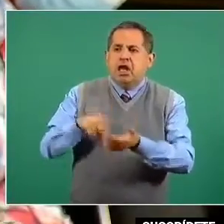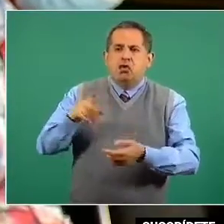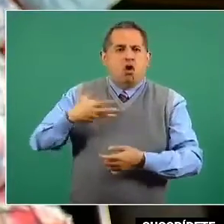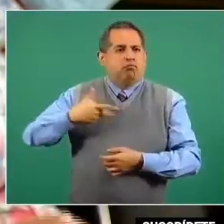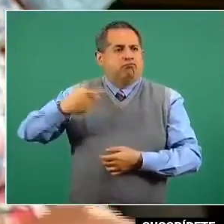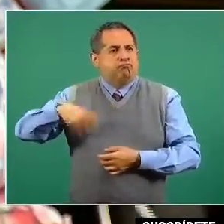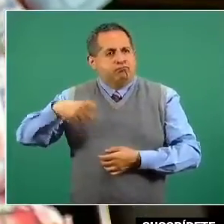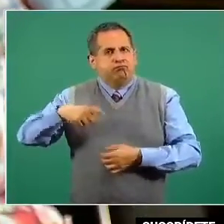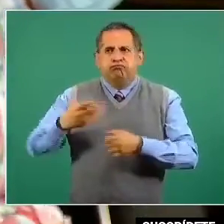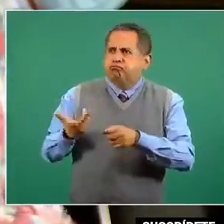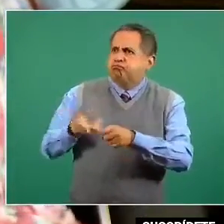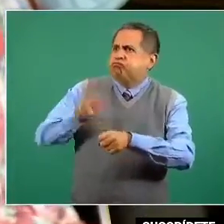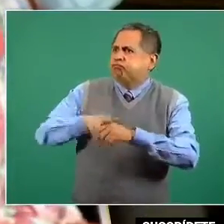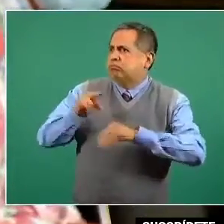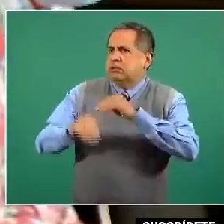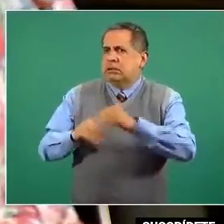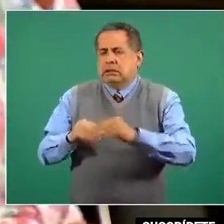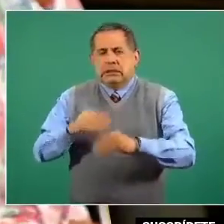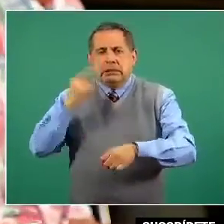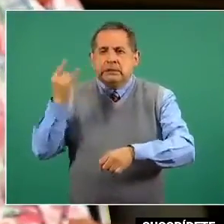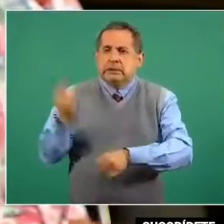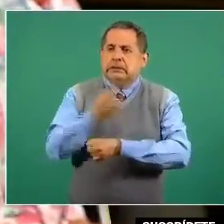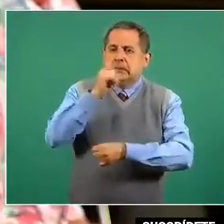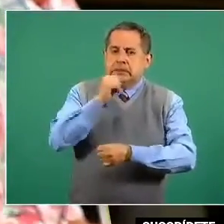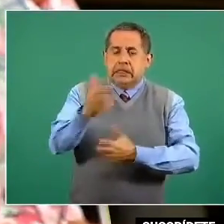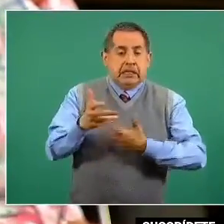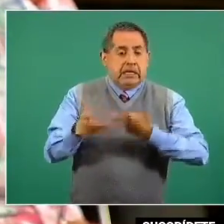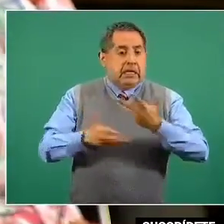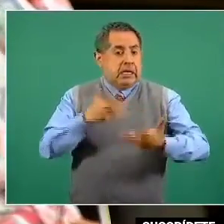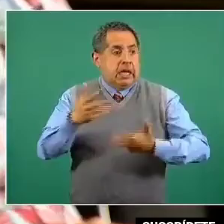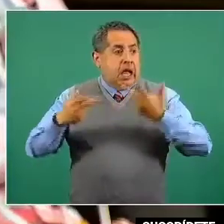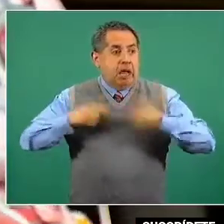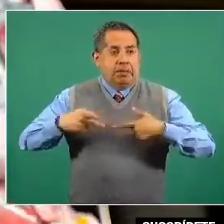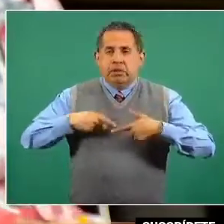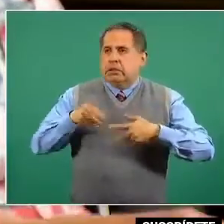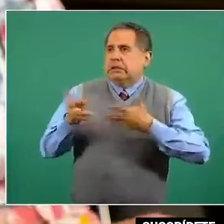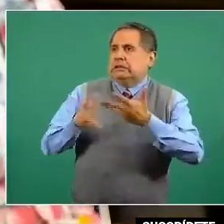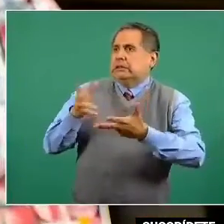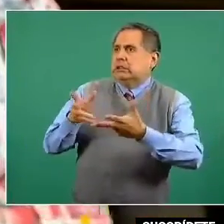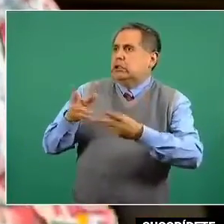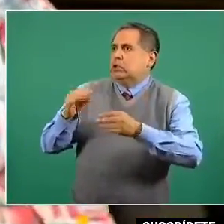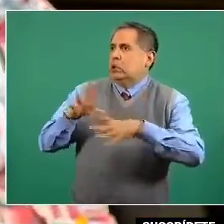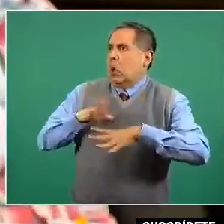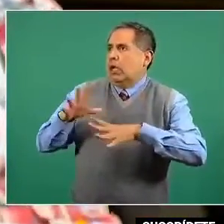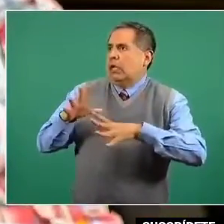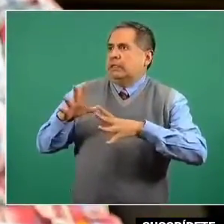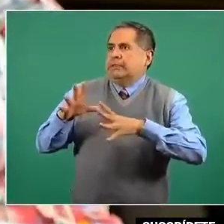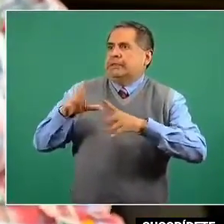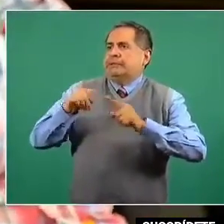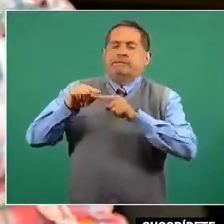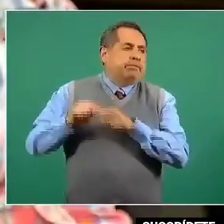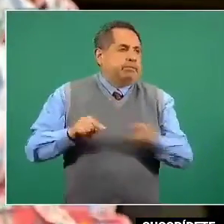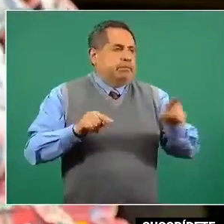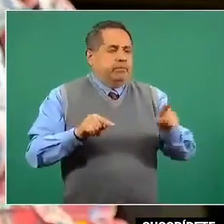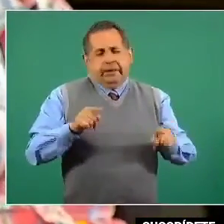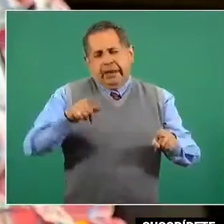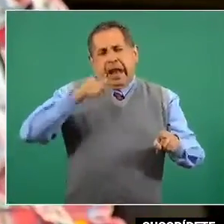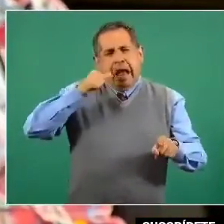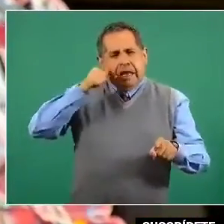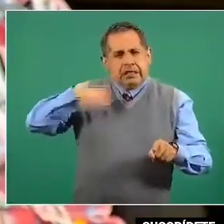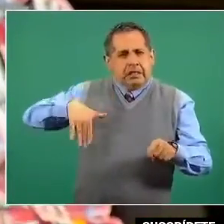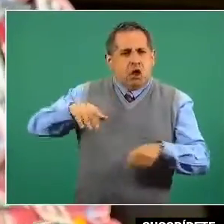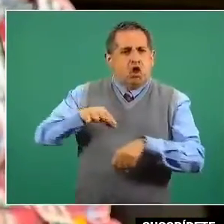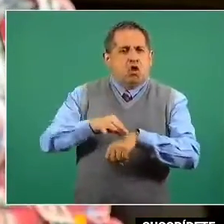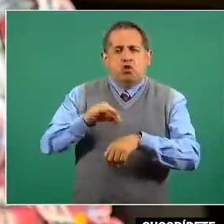población y la población tiene que buscar precisamente el apoyo en otro lado. Ayer lo explicaba el doctor Alomía,